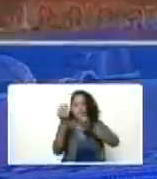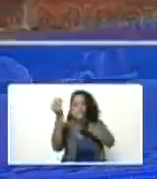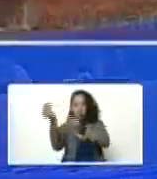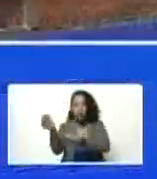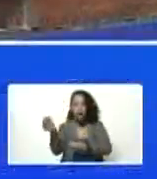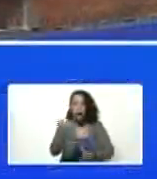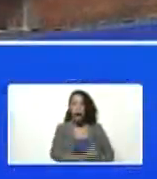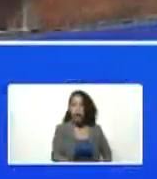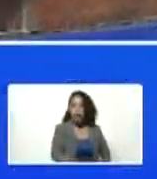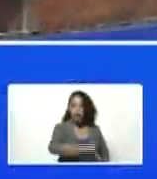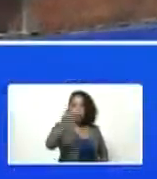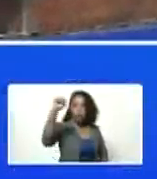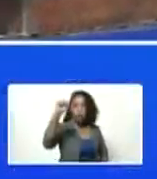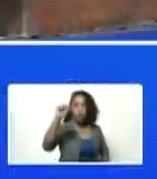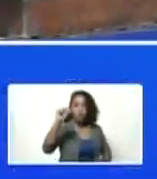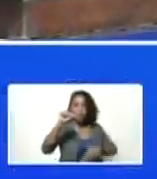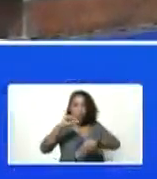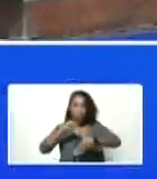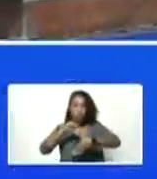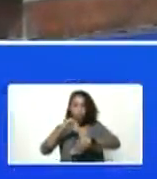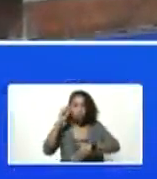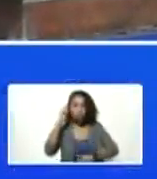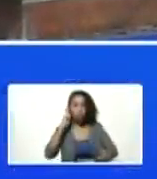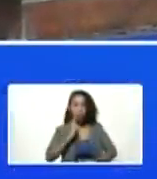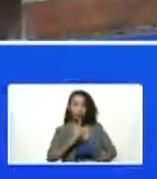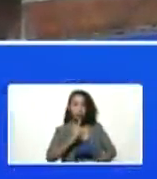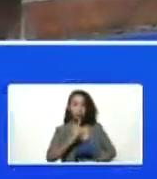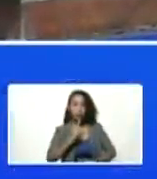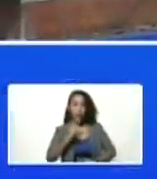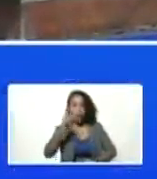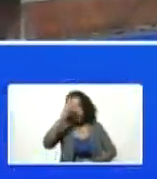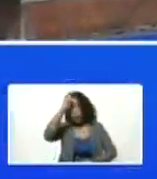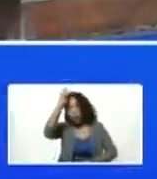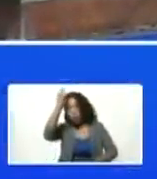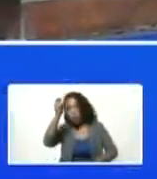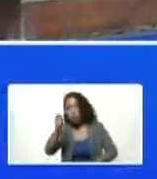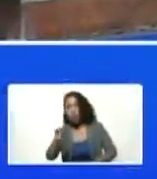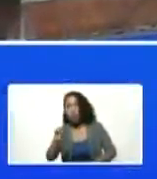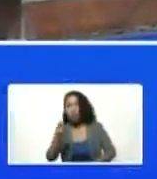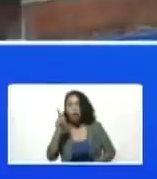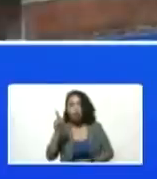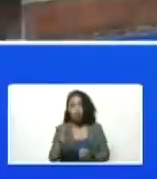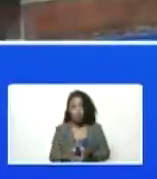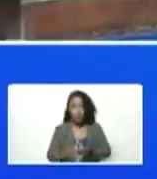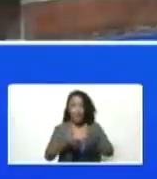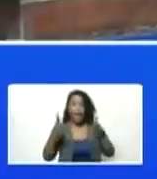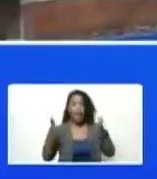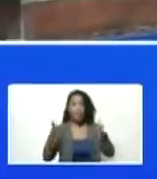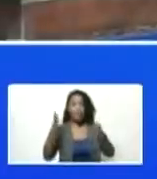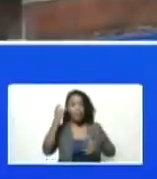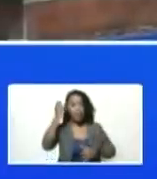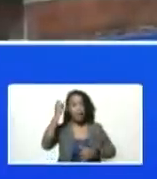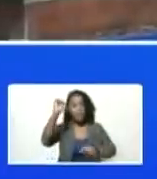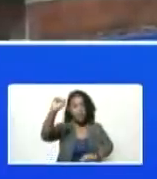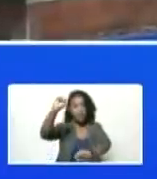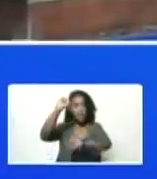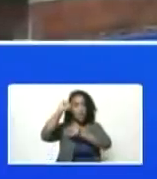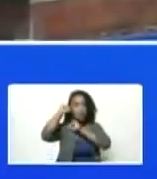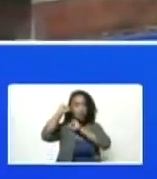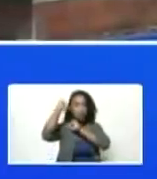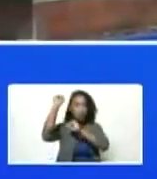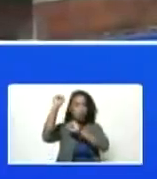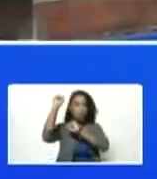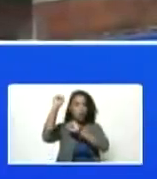al libertador de Sudamérica, Simón Bolívar, en reconocimiento a su grandeza, a sus victorias, a